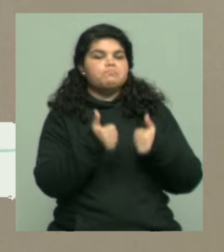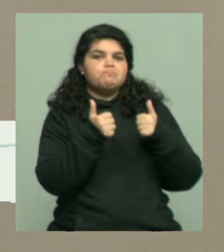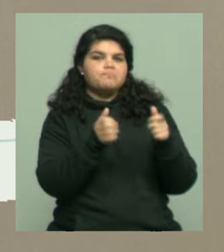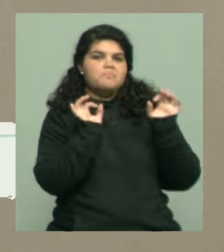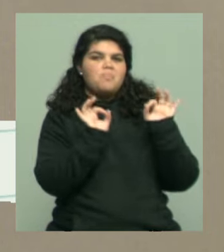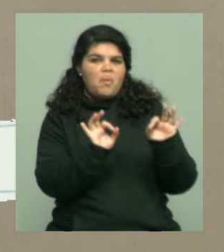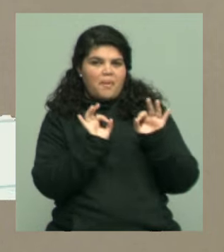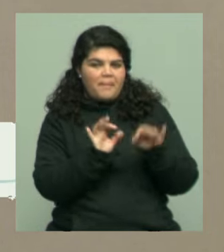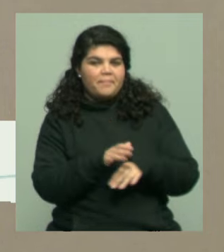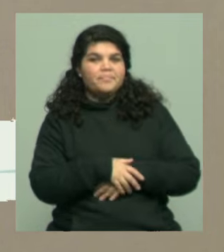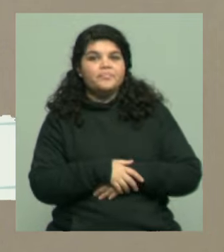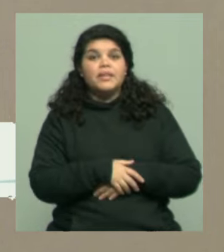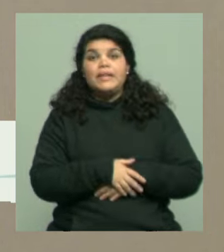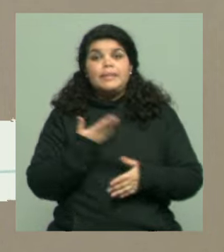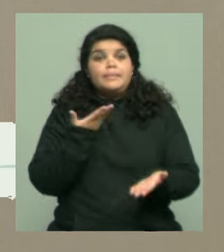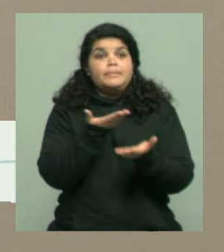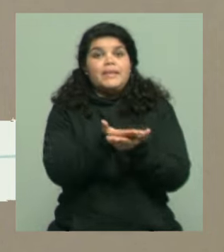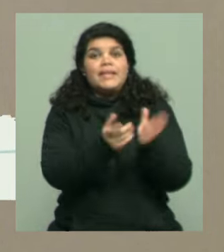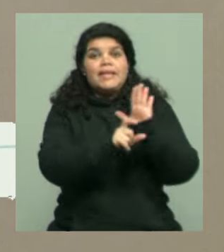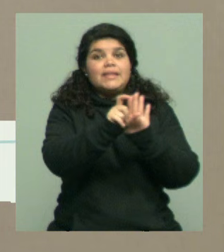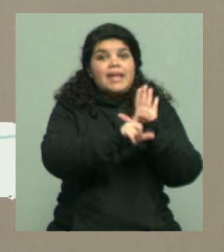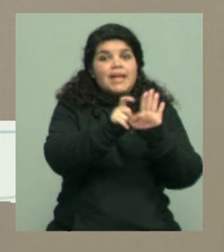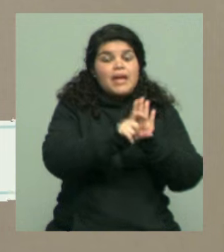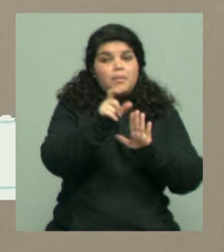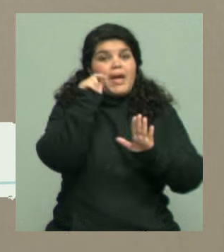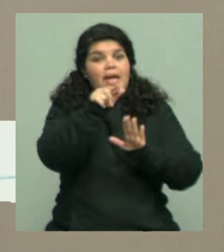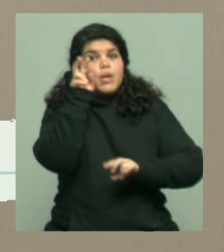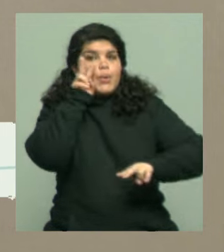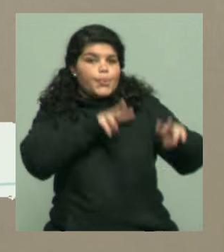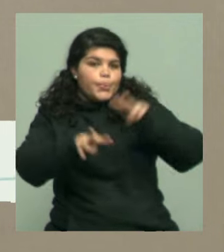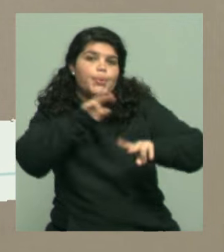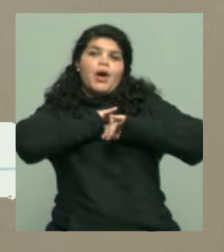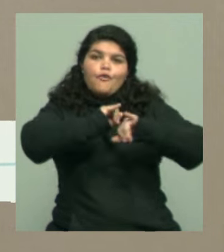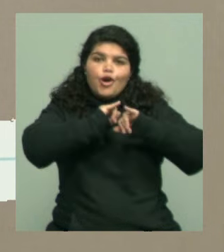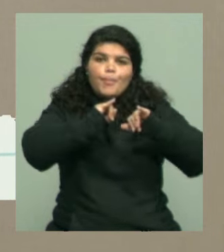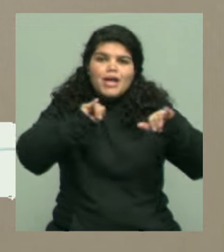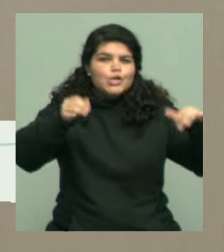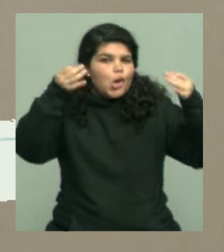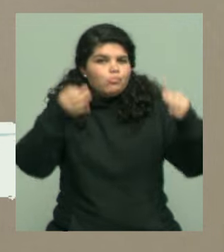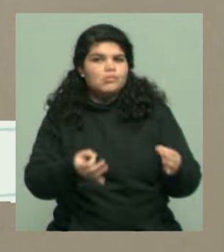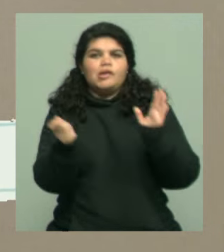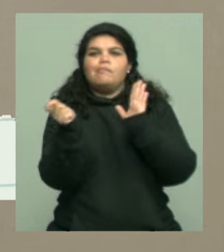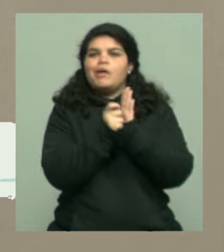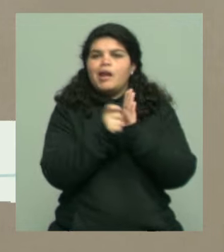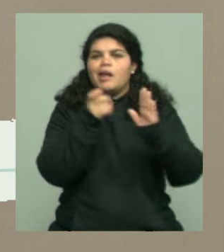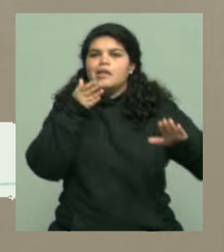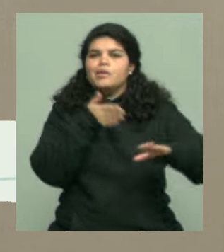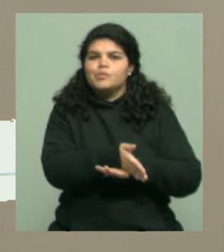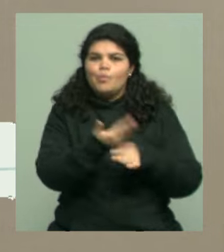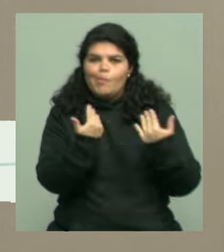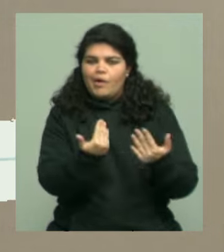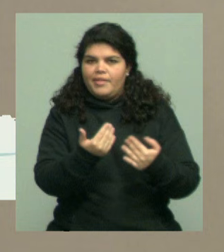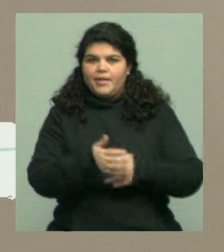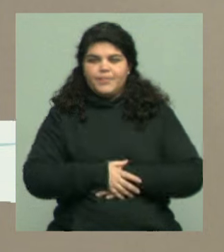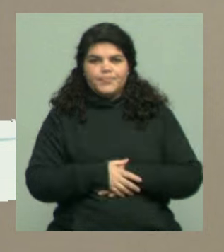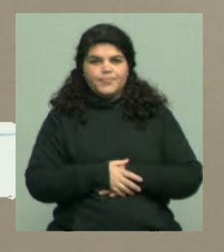se sumen a las redes y por ahí por supuesto tienen la información para saber cómo participar. ¿Cuánta gente hay que